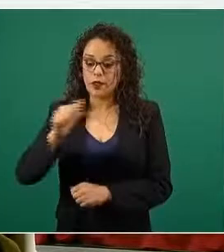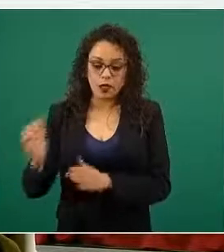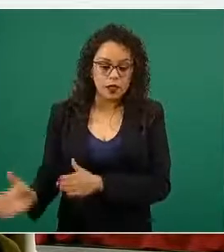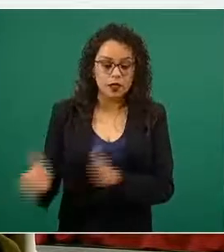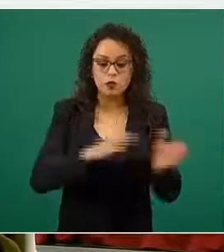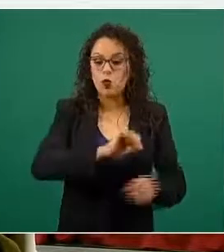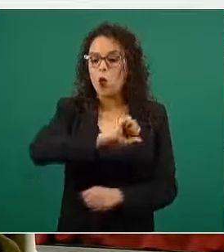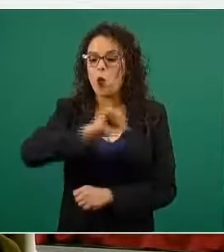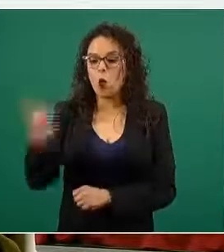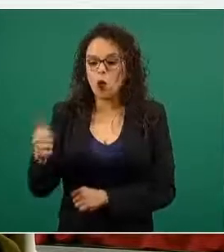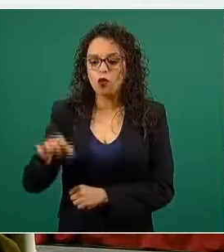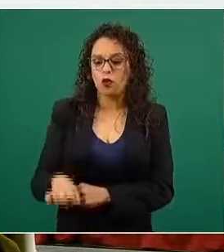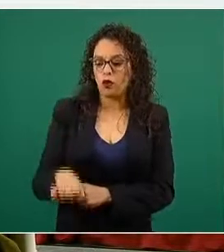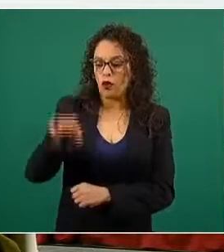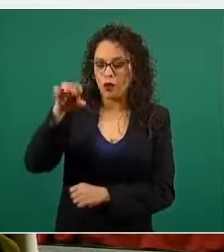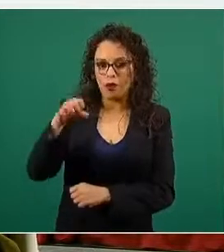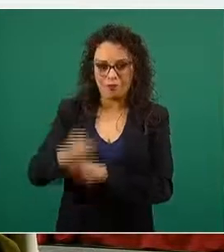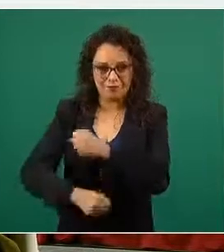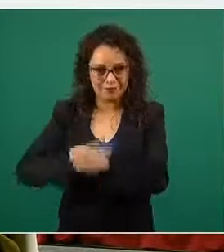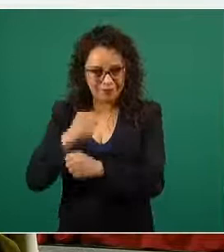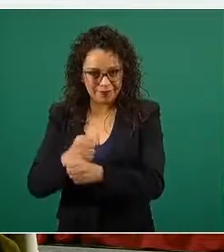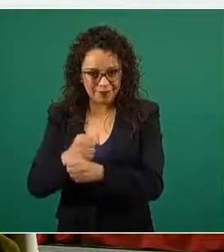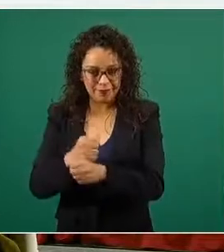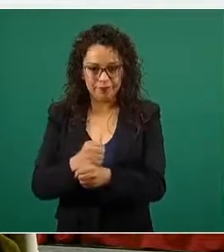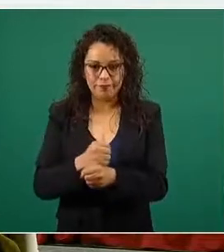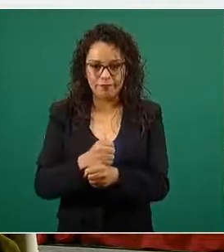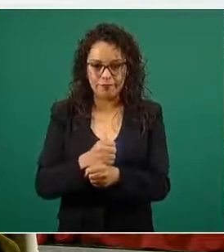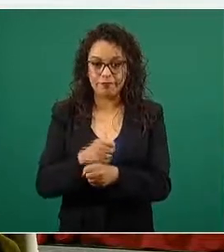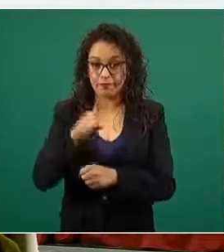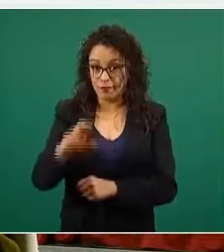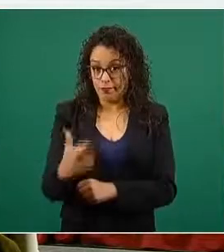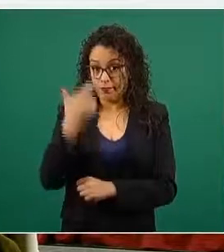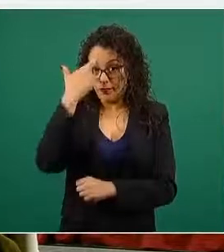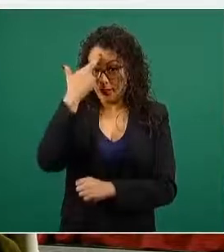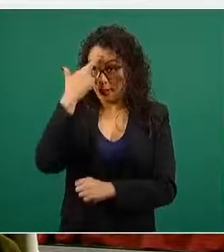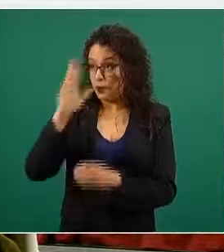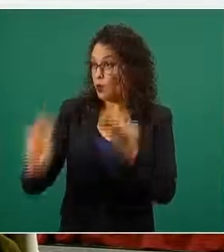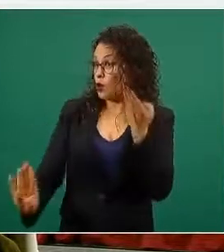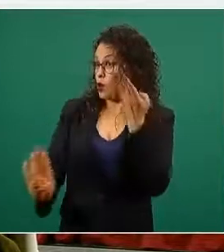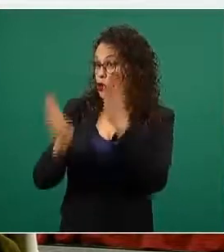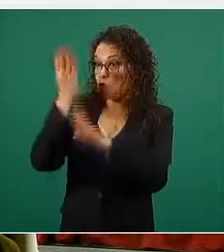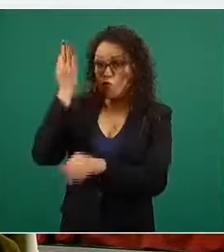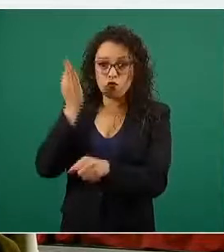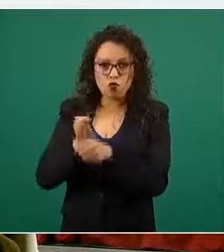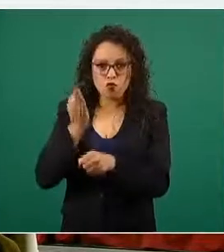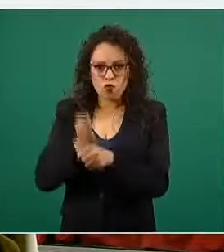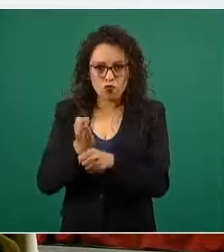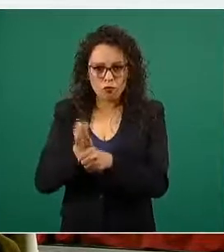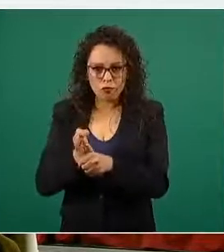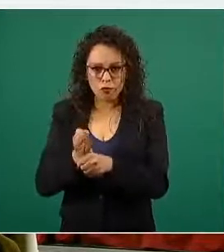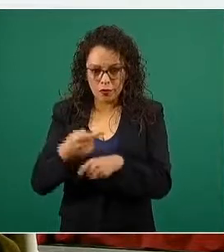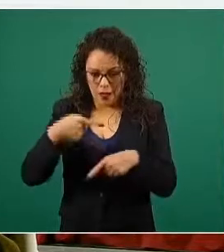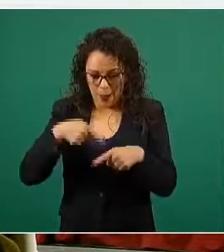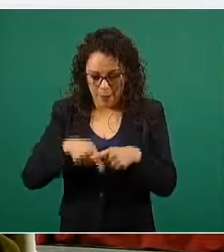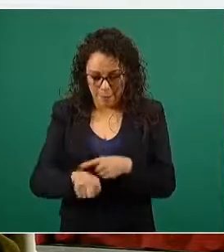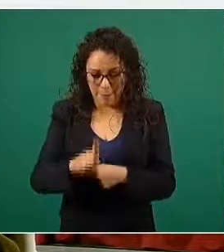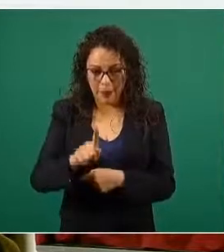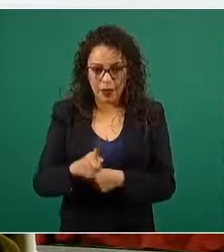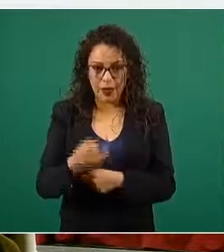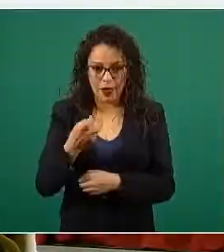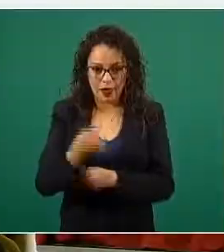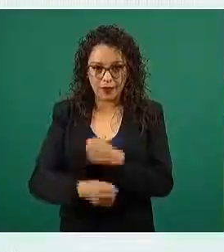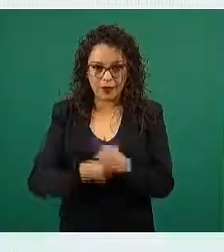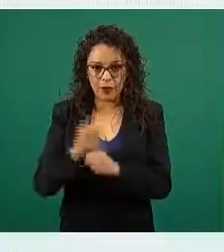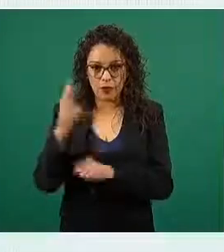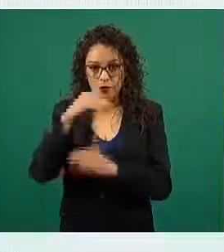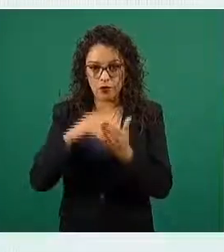edades. Recordar que en ninguna parte del mundo, en este momento que arranca el año, se tiene información